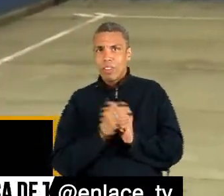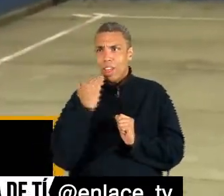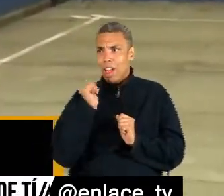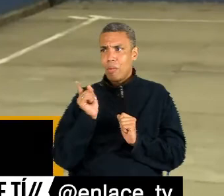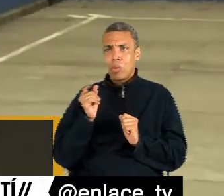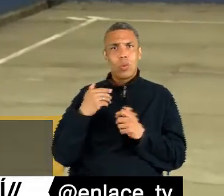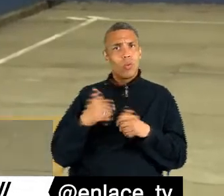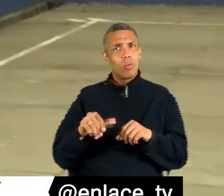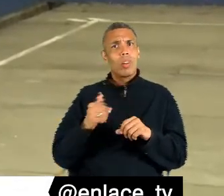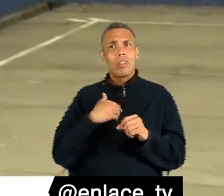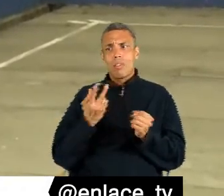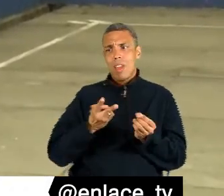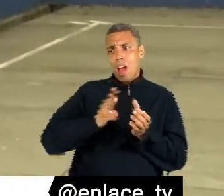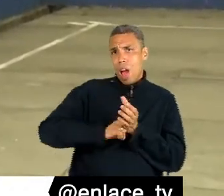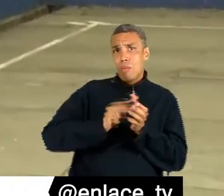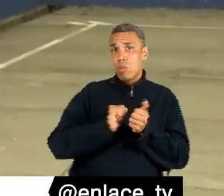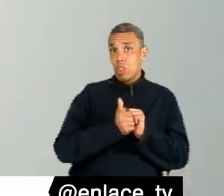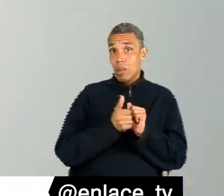combinan muy bien.